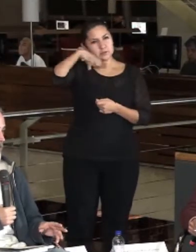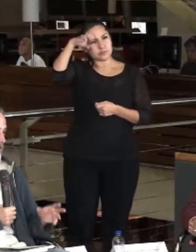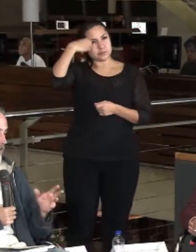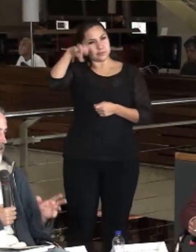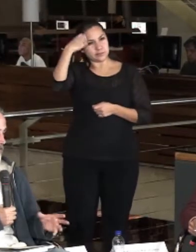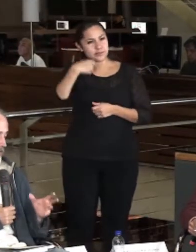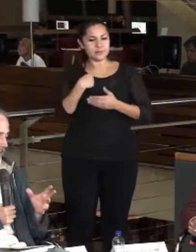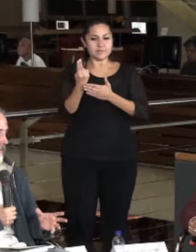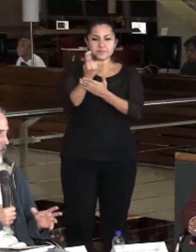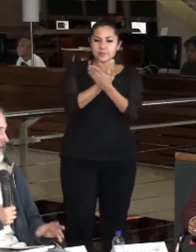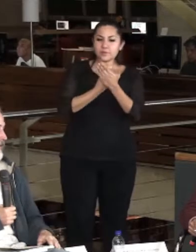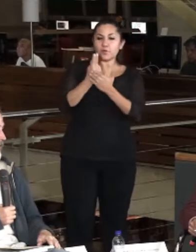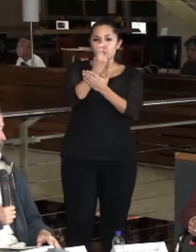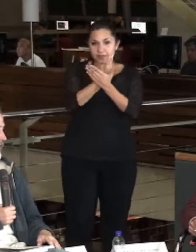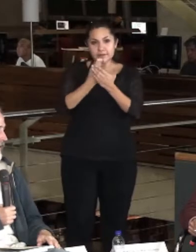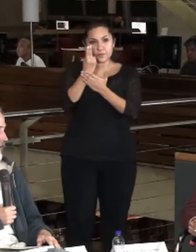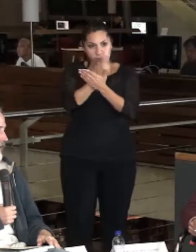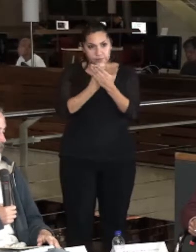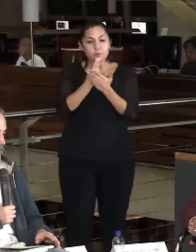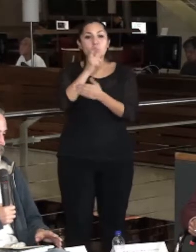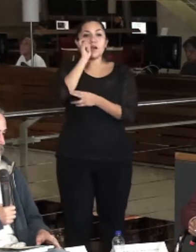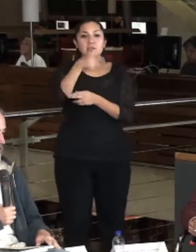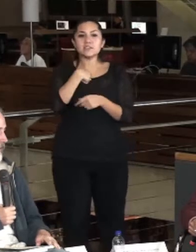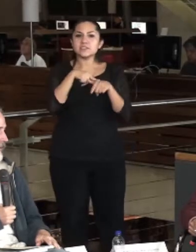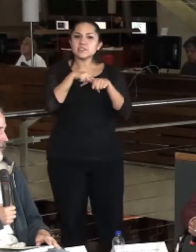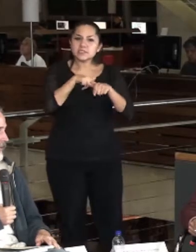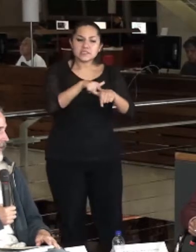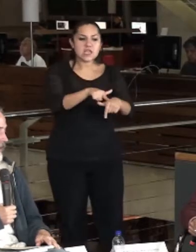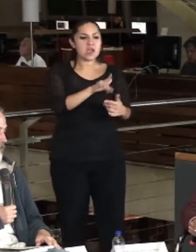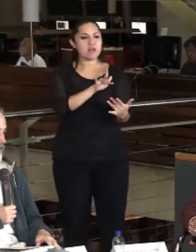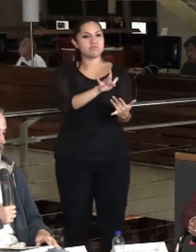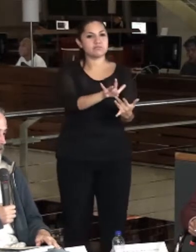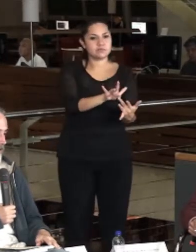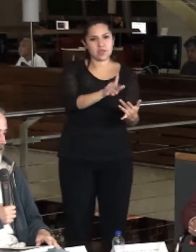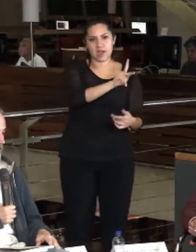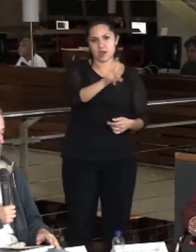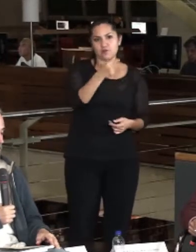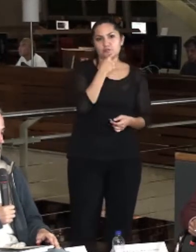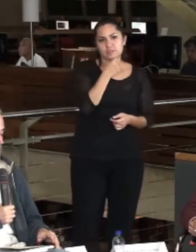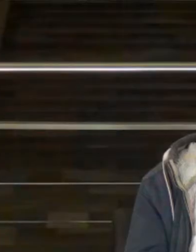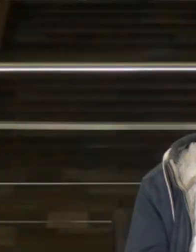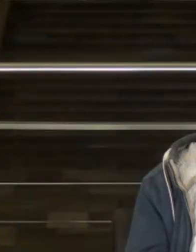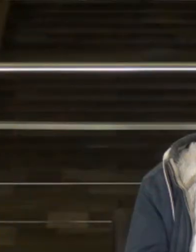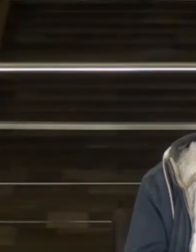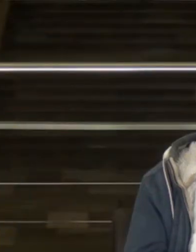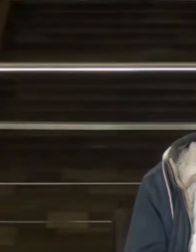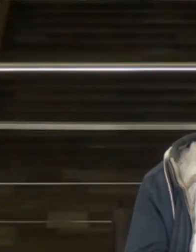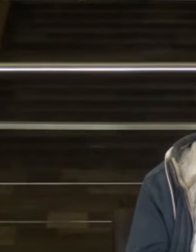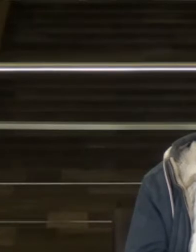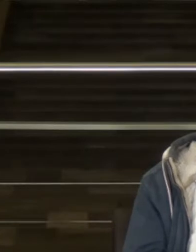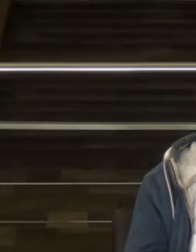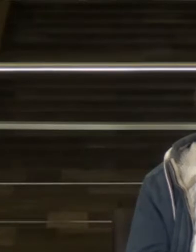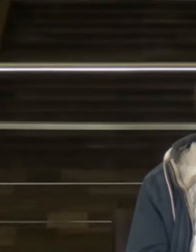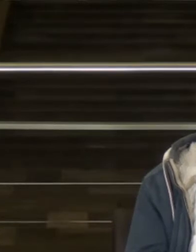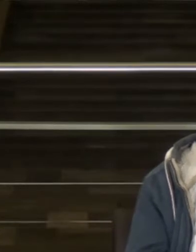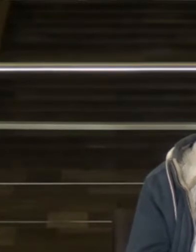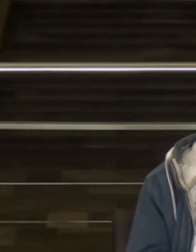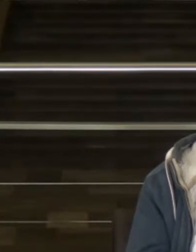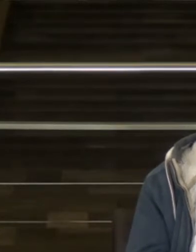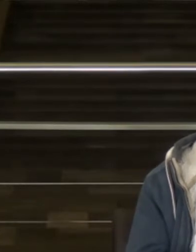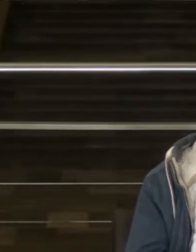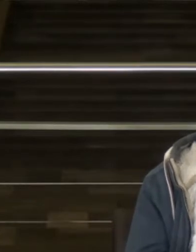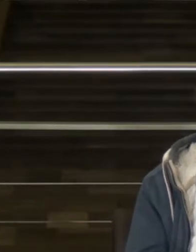es un gran maestro en todos sus aspectos y muchas veces es al revés social en esa charla que están los grandes